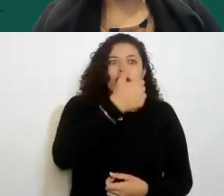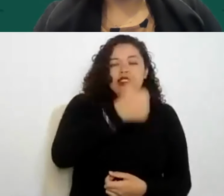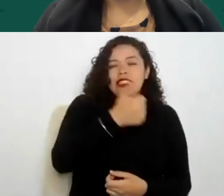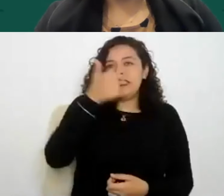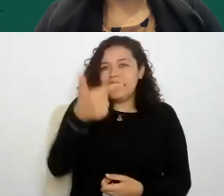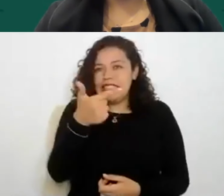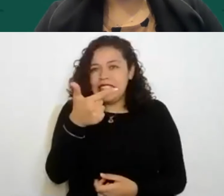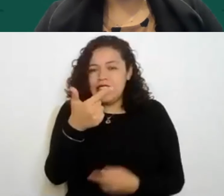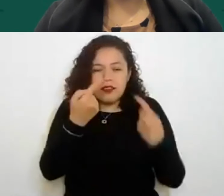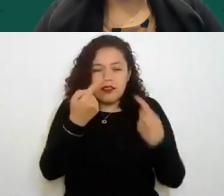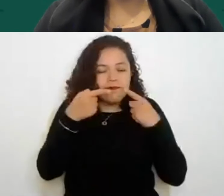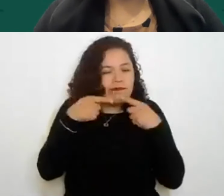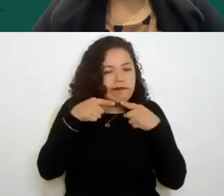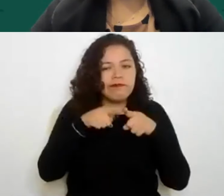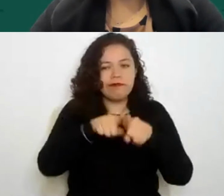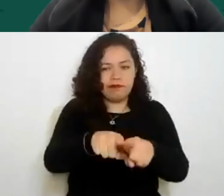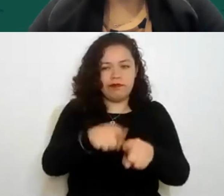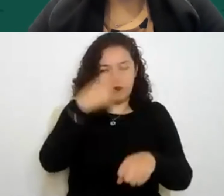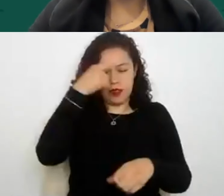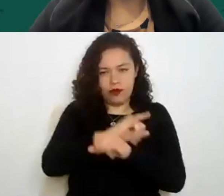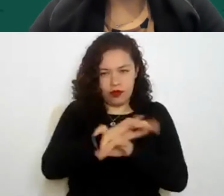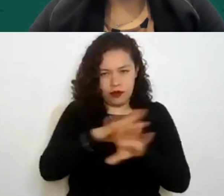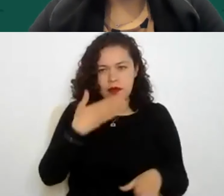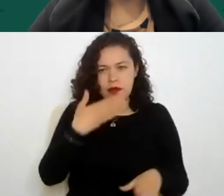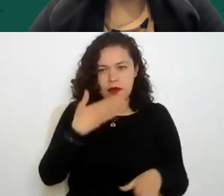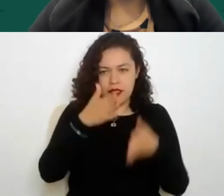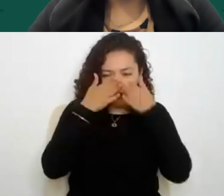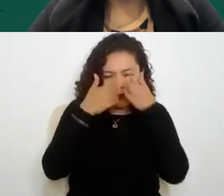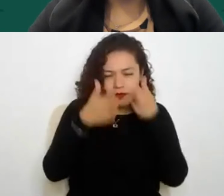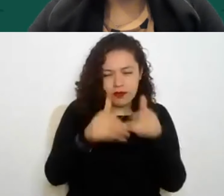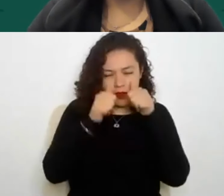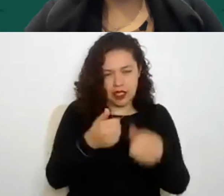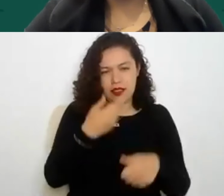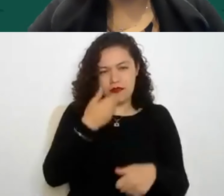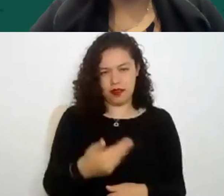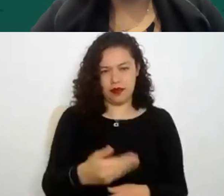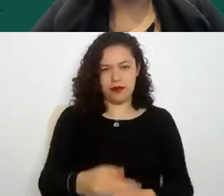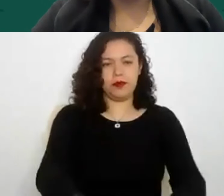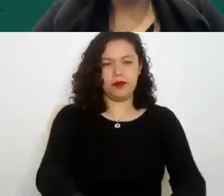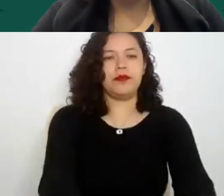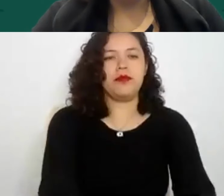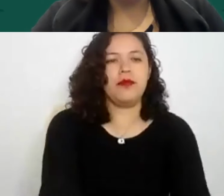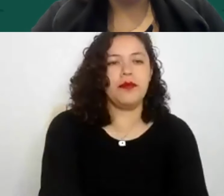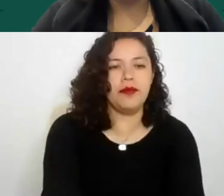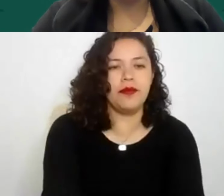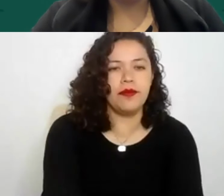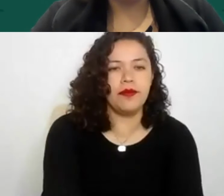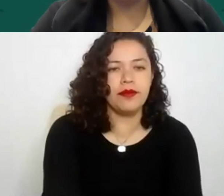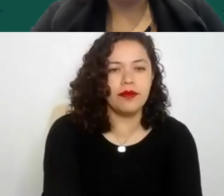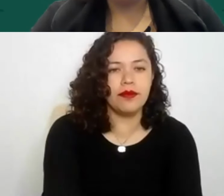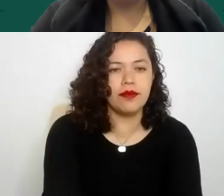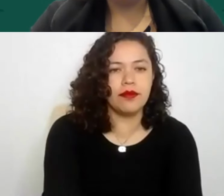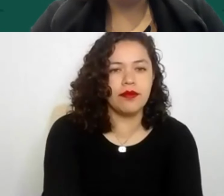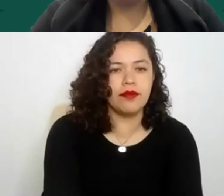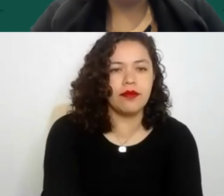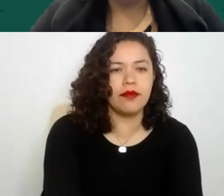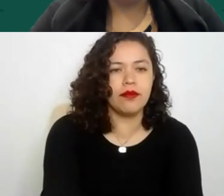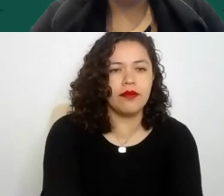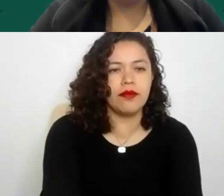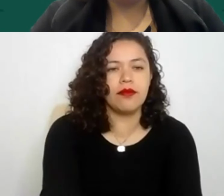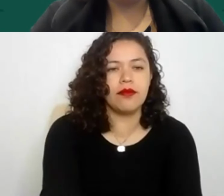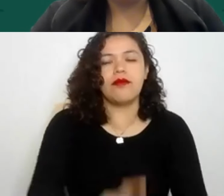Comunal para apoyar, ¿no? Entonces también ahí si quieren ver esta parte de crowdfunding ayuda,